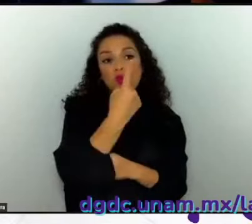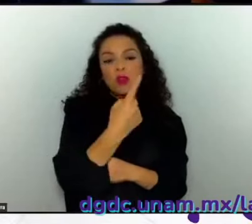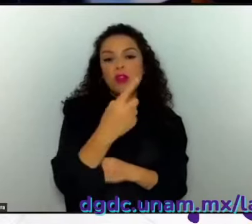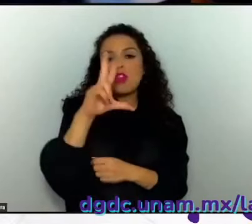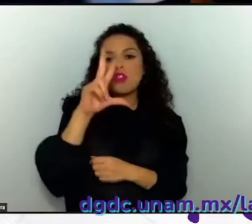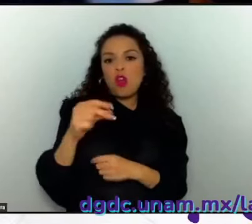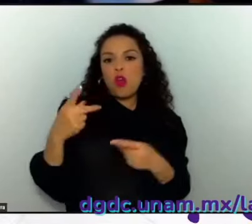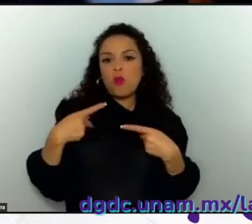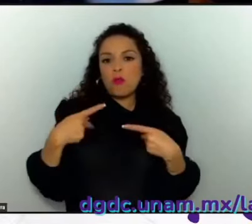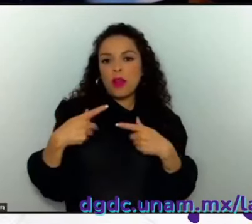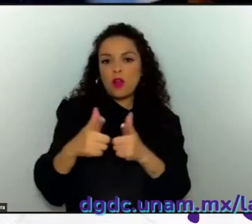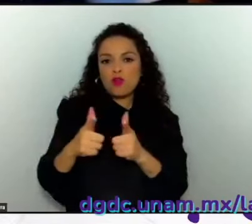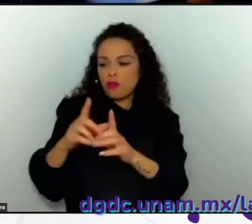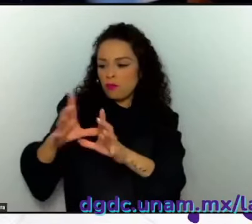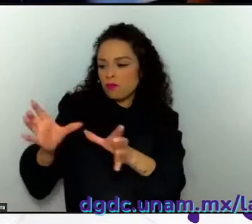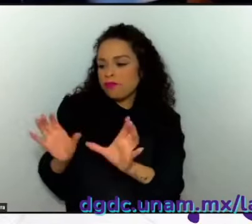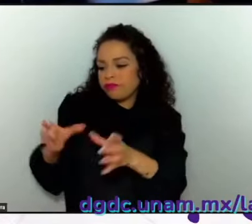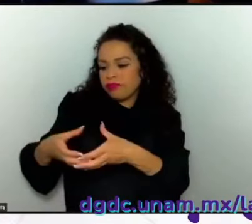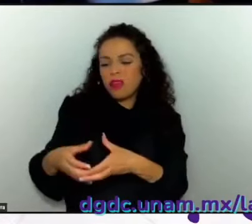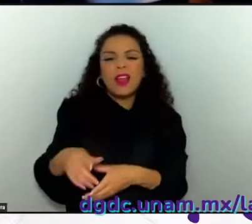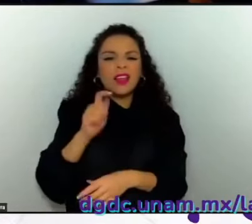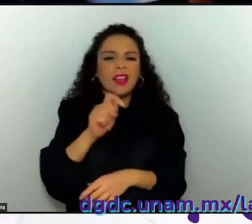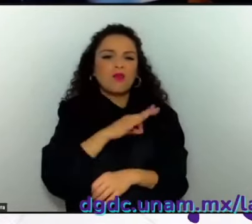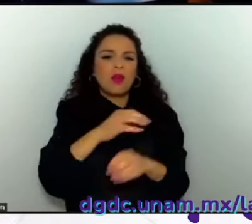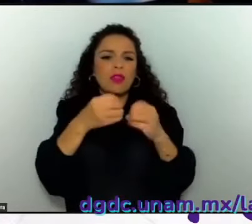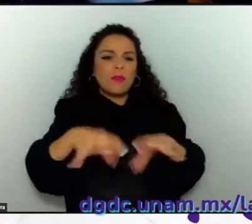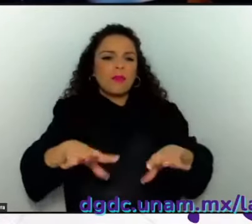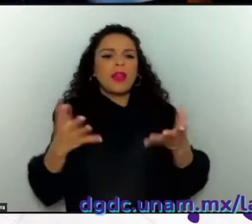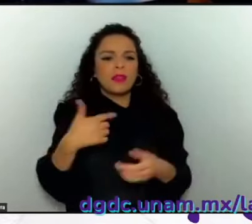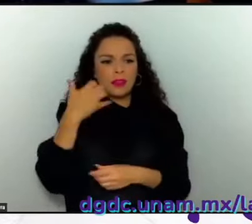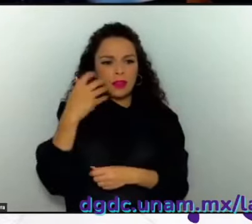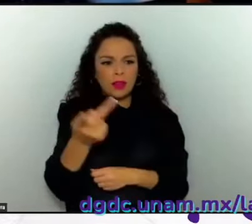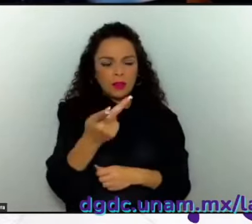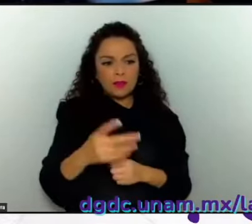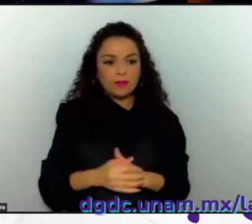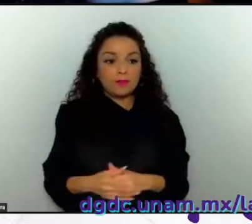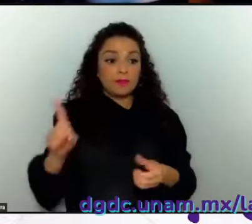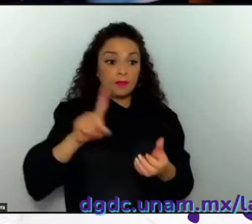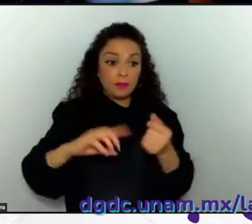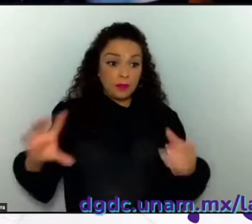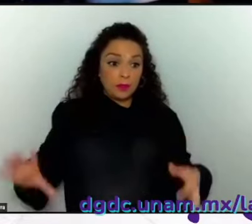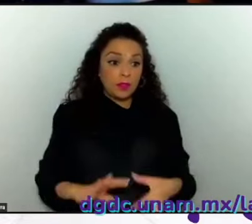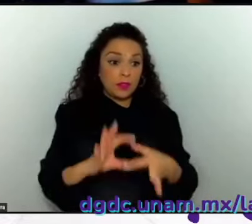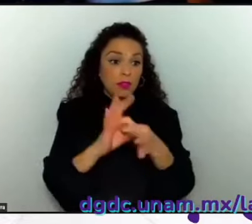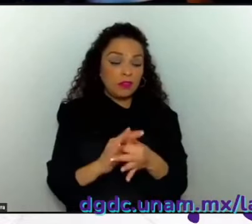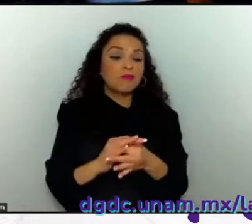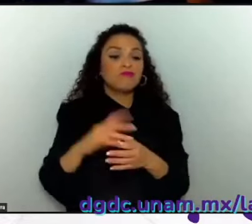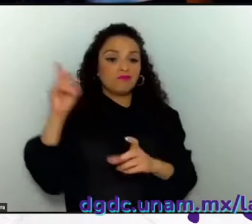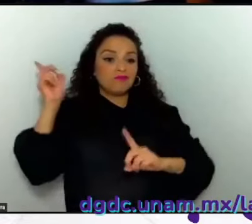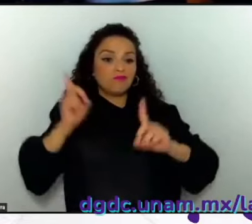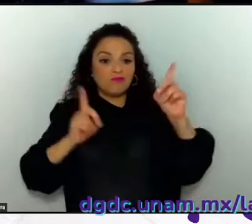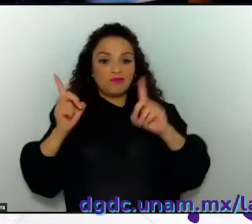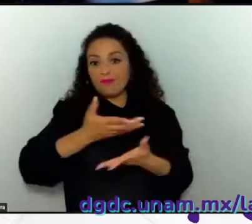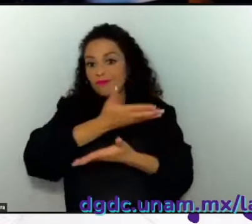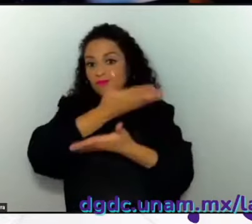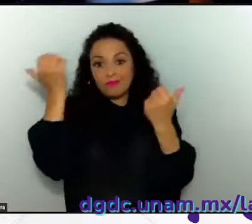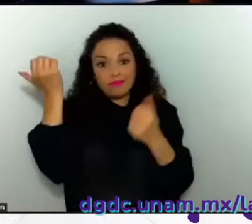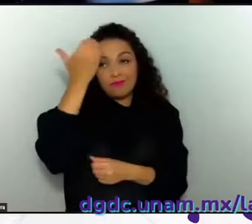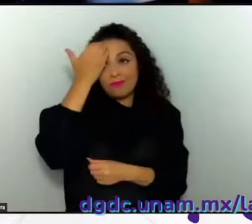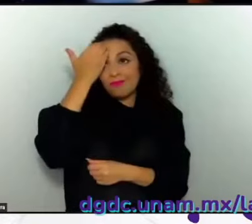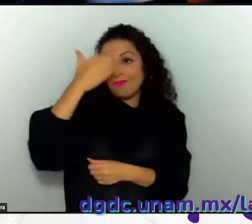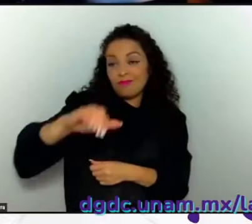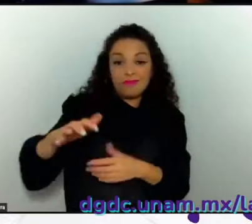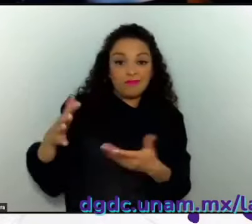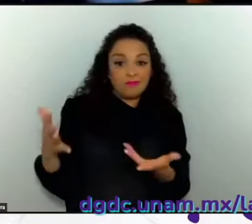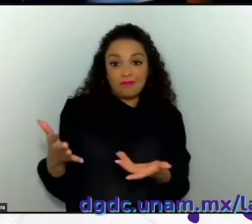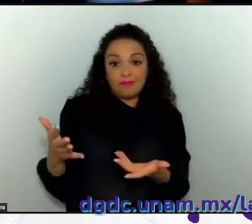Bueno, yo creo que son paradigmas asociados al estado de la ciencia en ese momento. Es cierto que antes la capacidad de